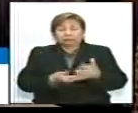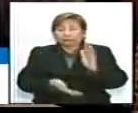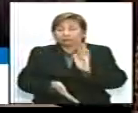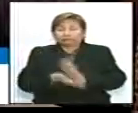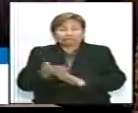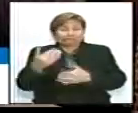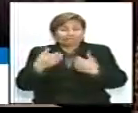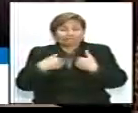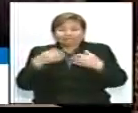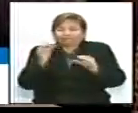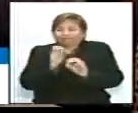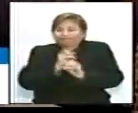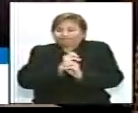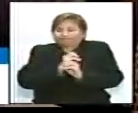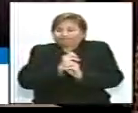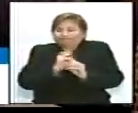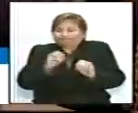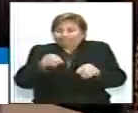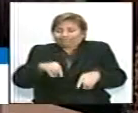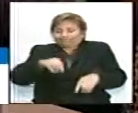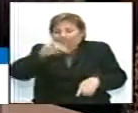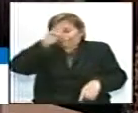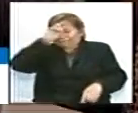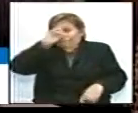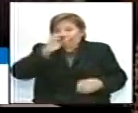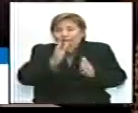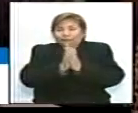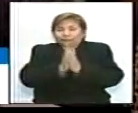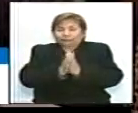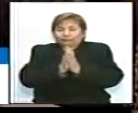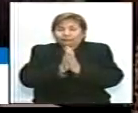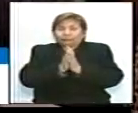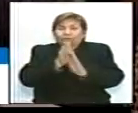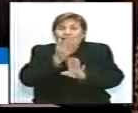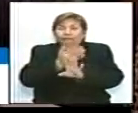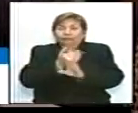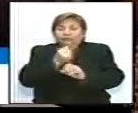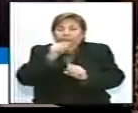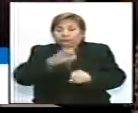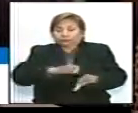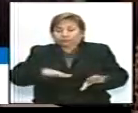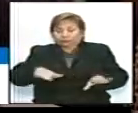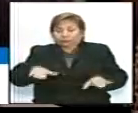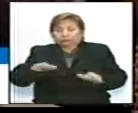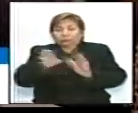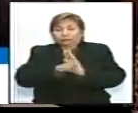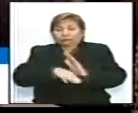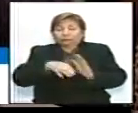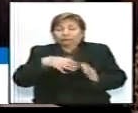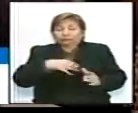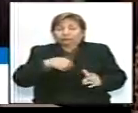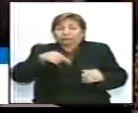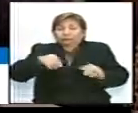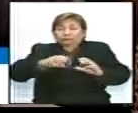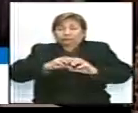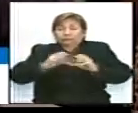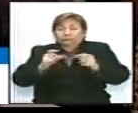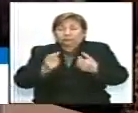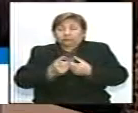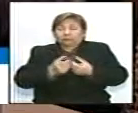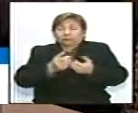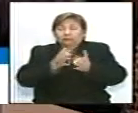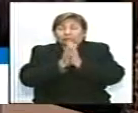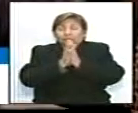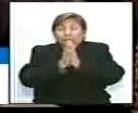tipo de medida en el país. Yo les suplico, a nombre de estos menores de edad y a nombre de las víctimas, que desde la Comisión de Defensa también se